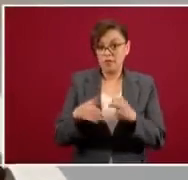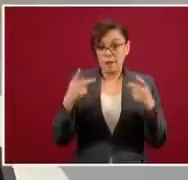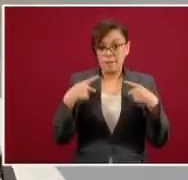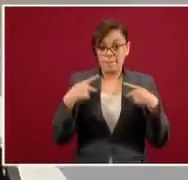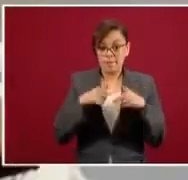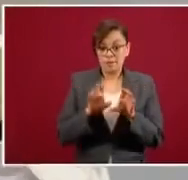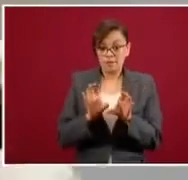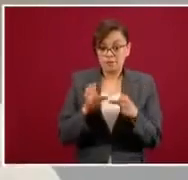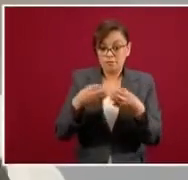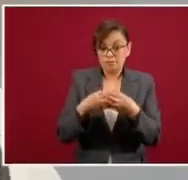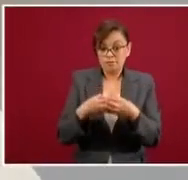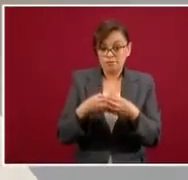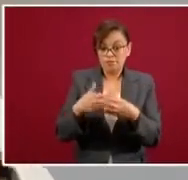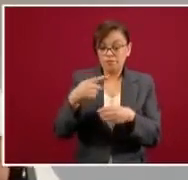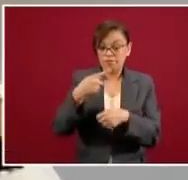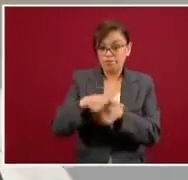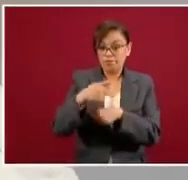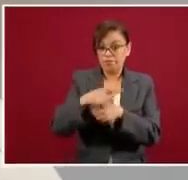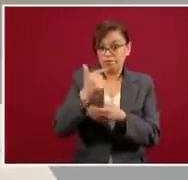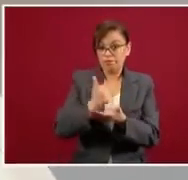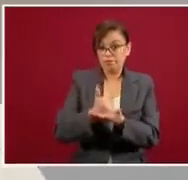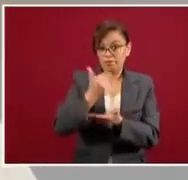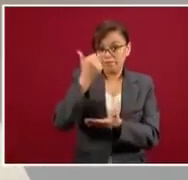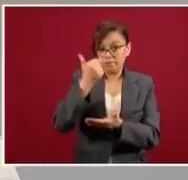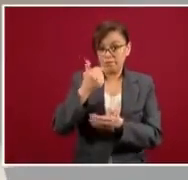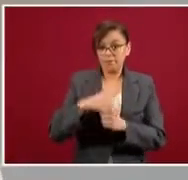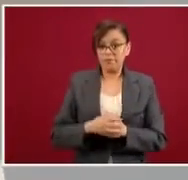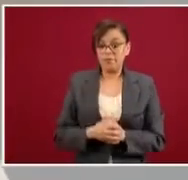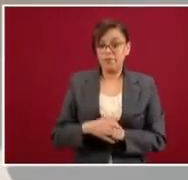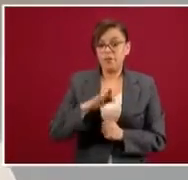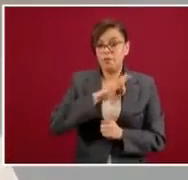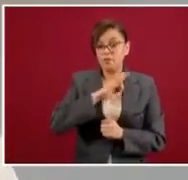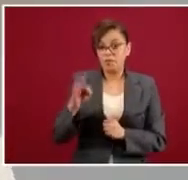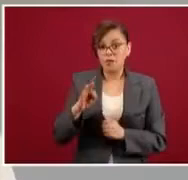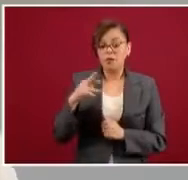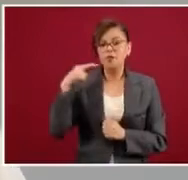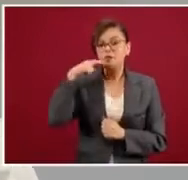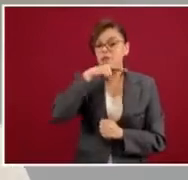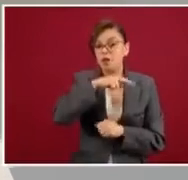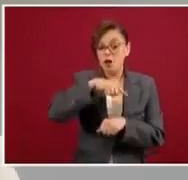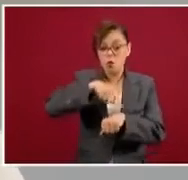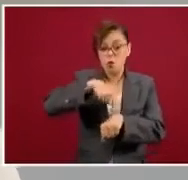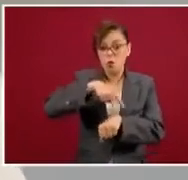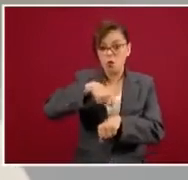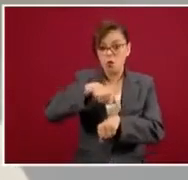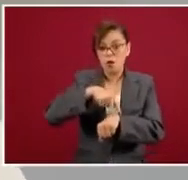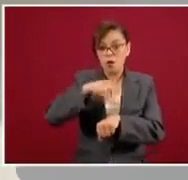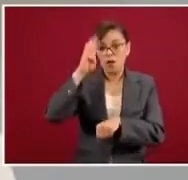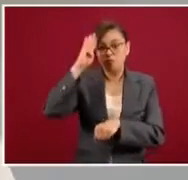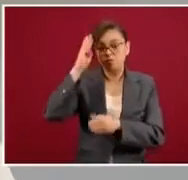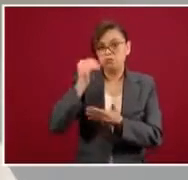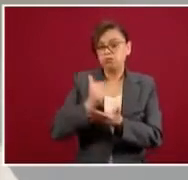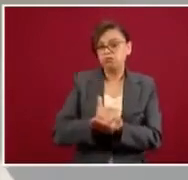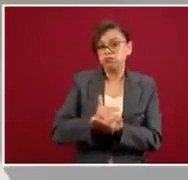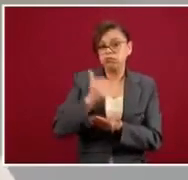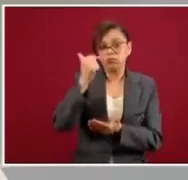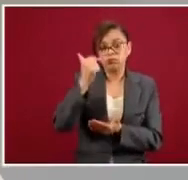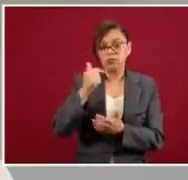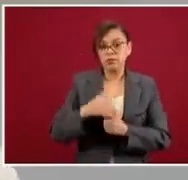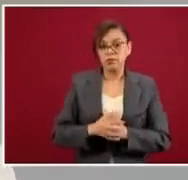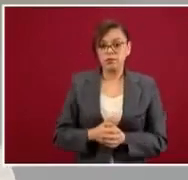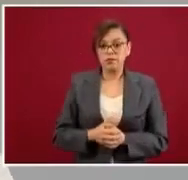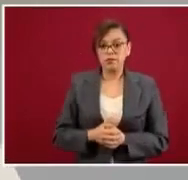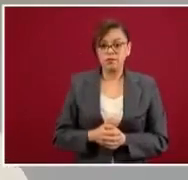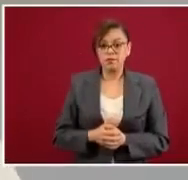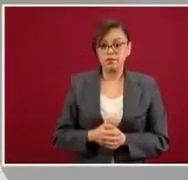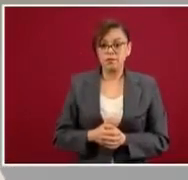de alto riesgo pueden complicarse literalmente en pocas horas. Es decir, no es algo progresivo